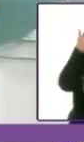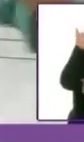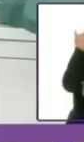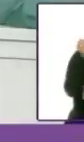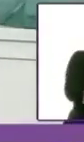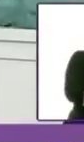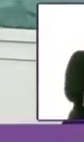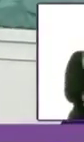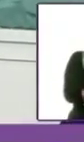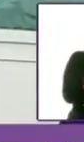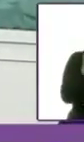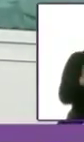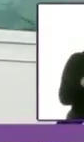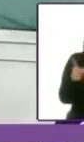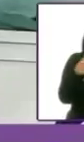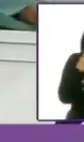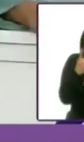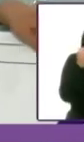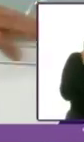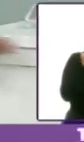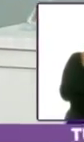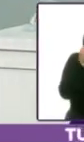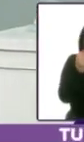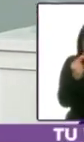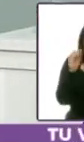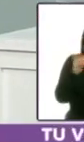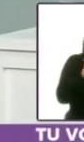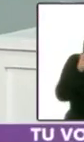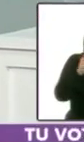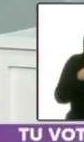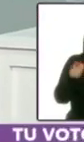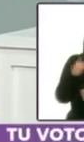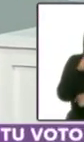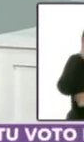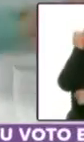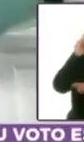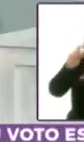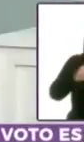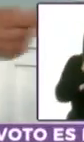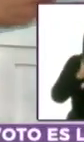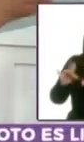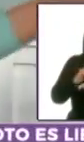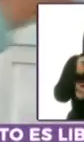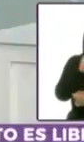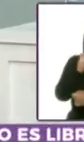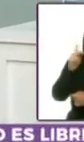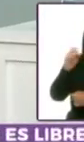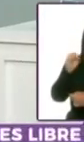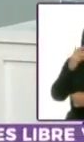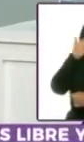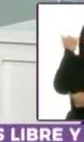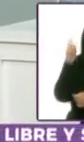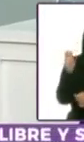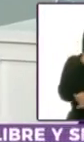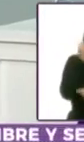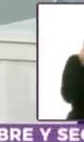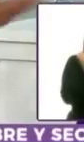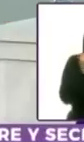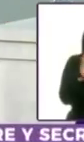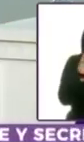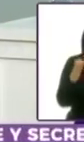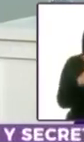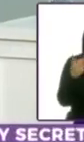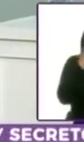explotaba, la verdad sí es una acusación muy, muy floja, sin fundamentos jurídicos, y pues ya está ahí abierto el